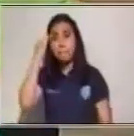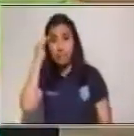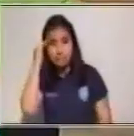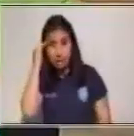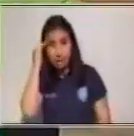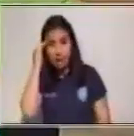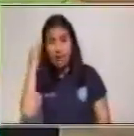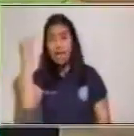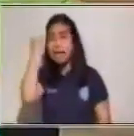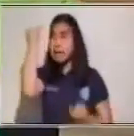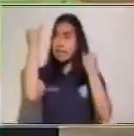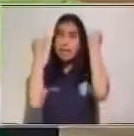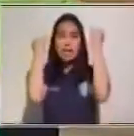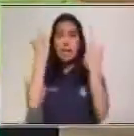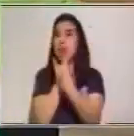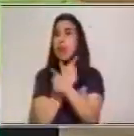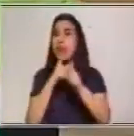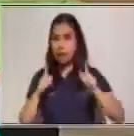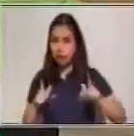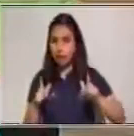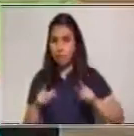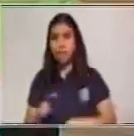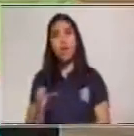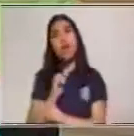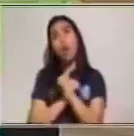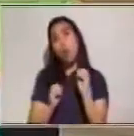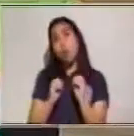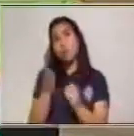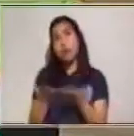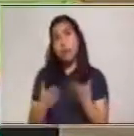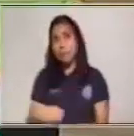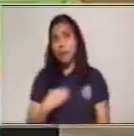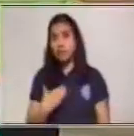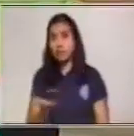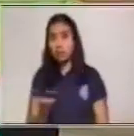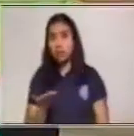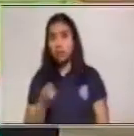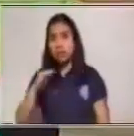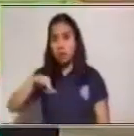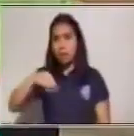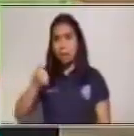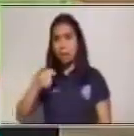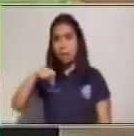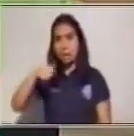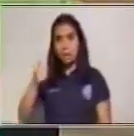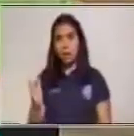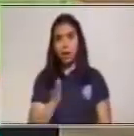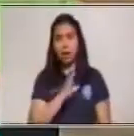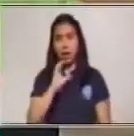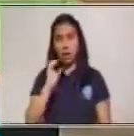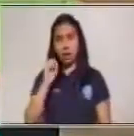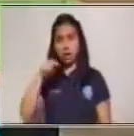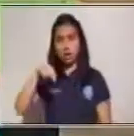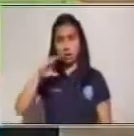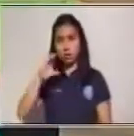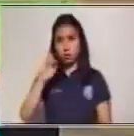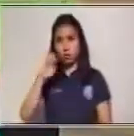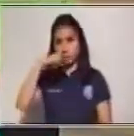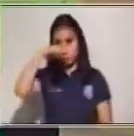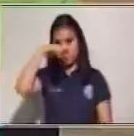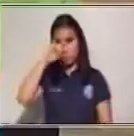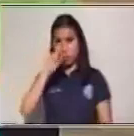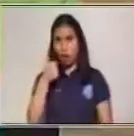es en base a la lectura que tú tienes, cómo clasificarlo, qué términos colocar, qué palabras colocar. Muy